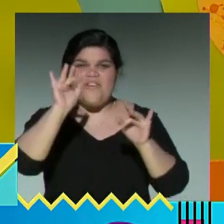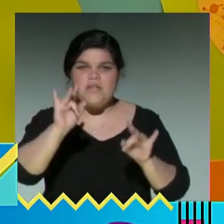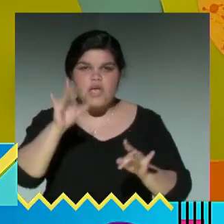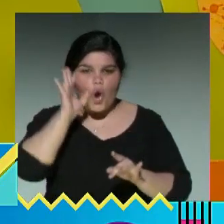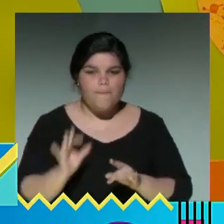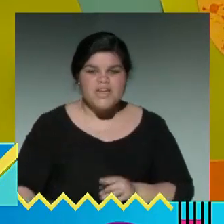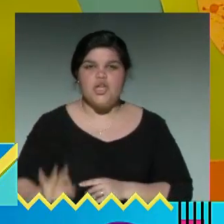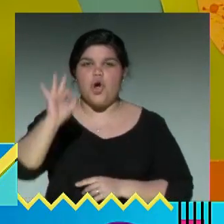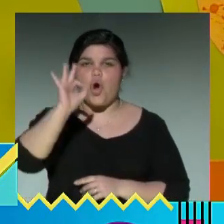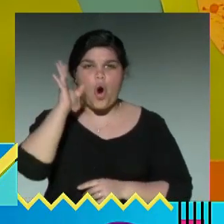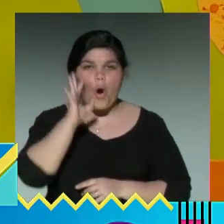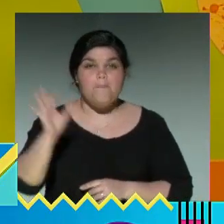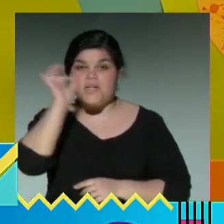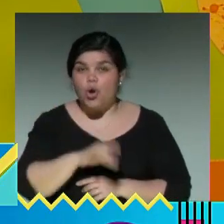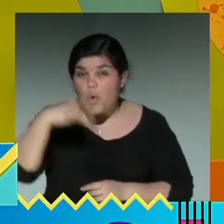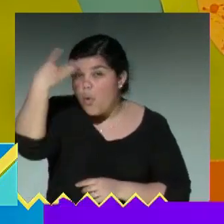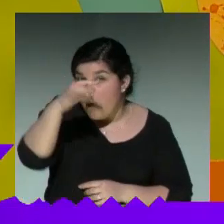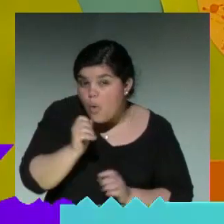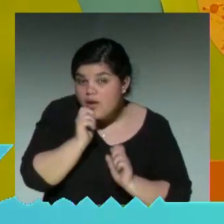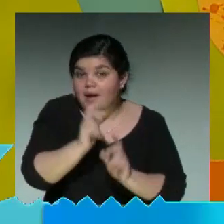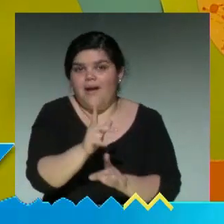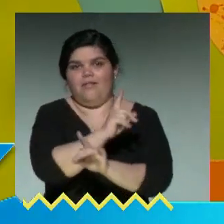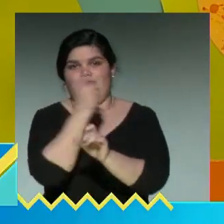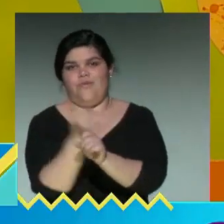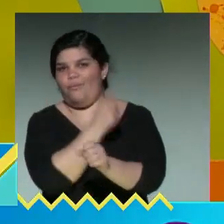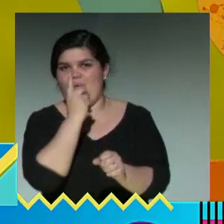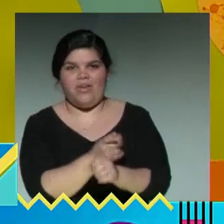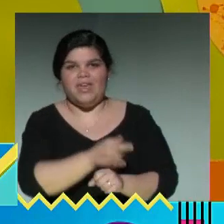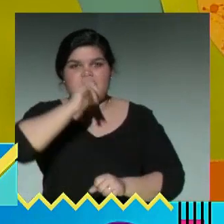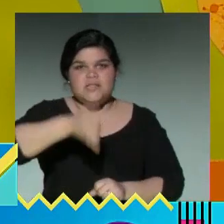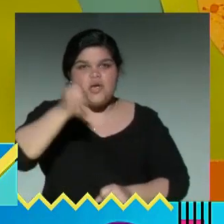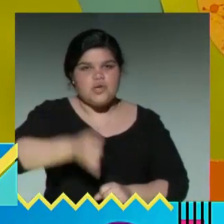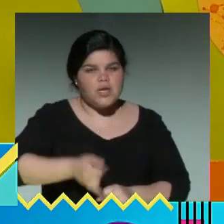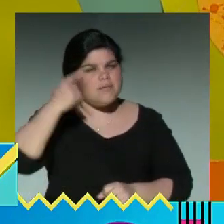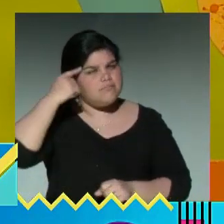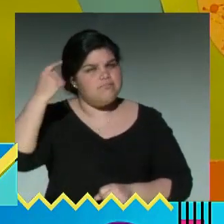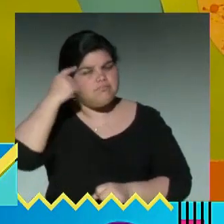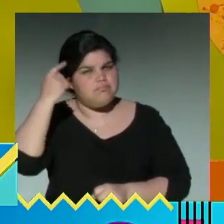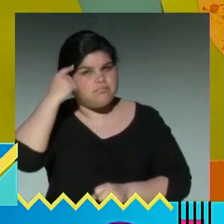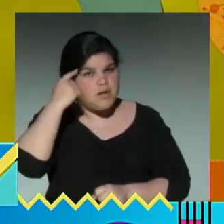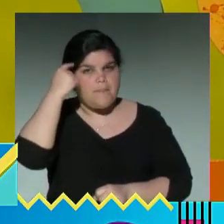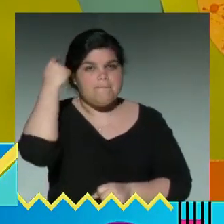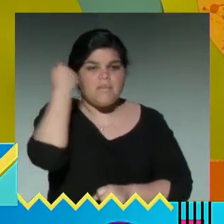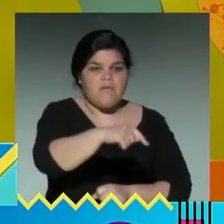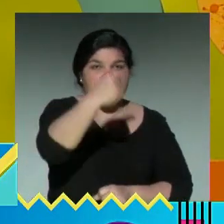mirada, sino que de alguna manera esa complejidad tenemos que poderla pensar en